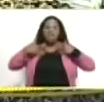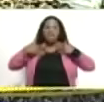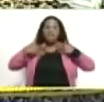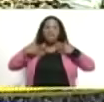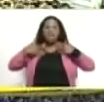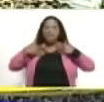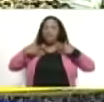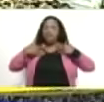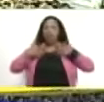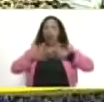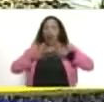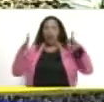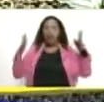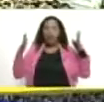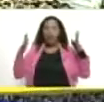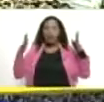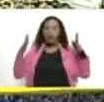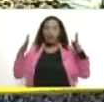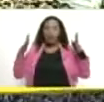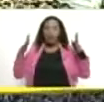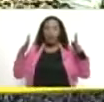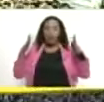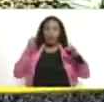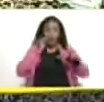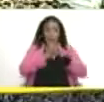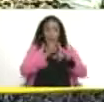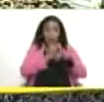superior. Claro, eso no lo recogen las redes sociales.